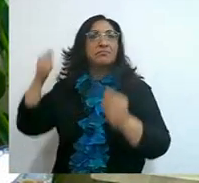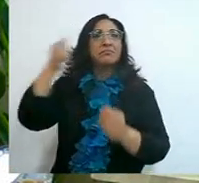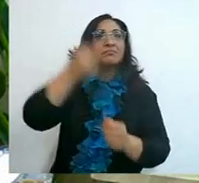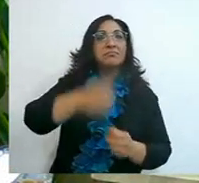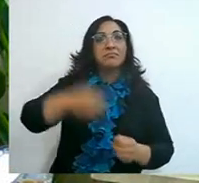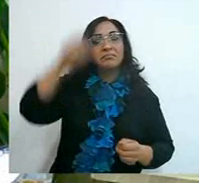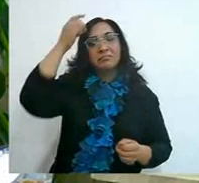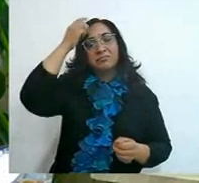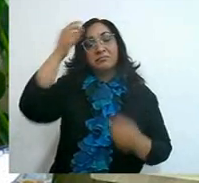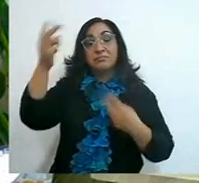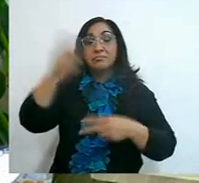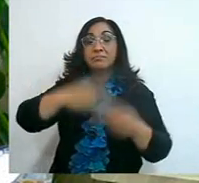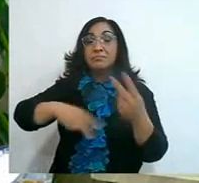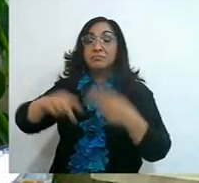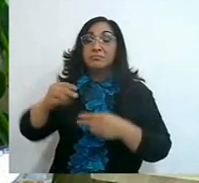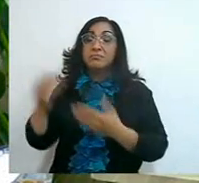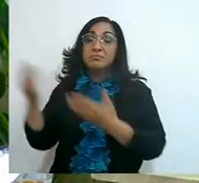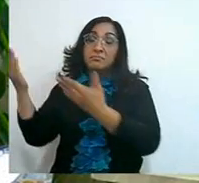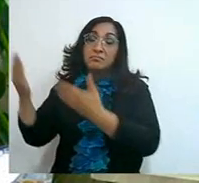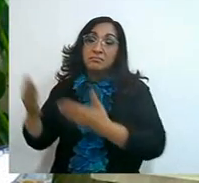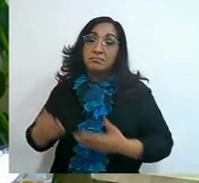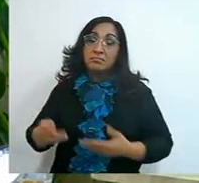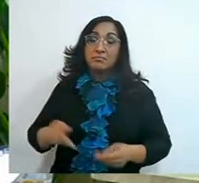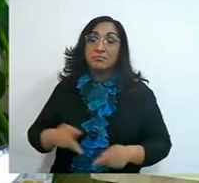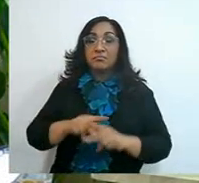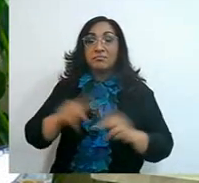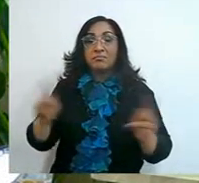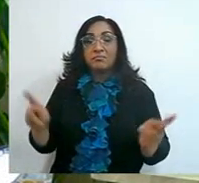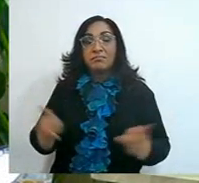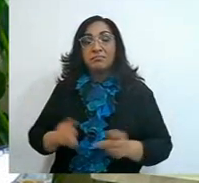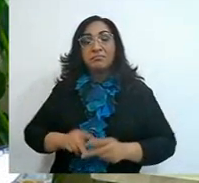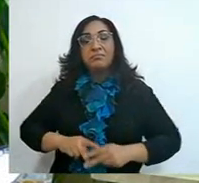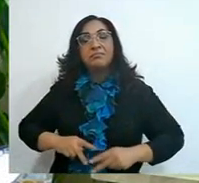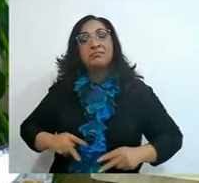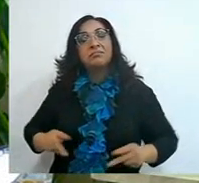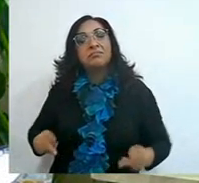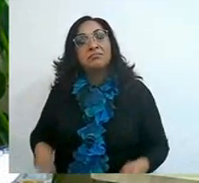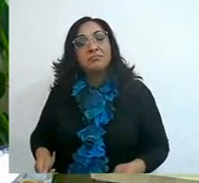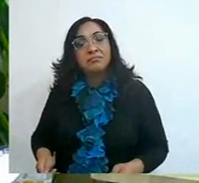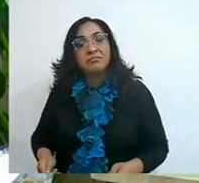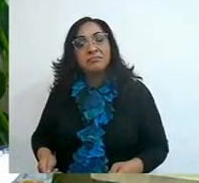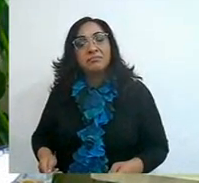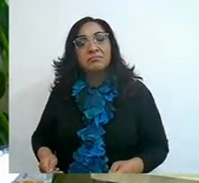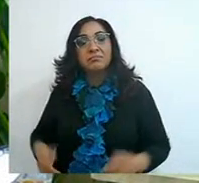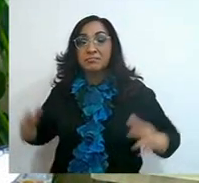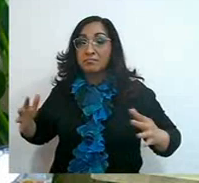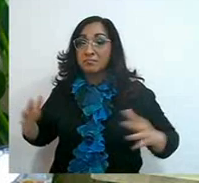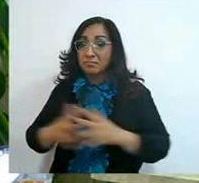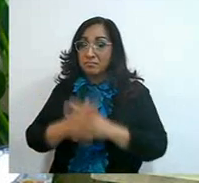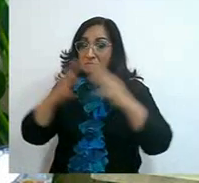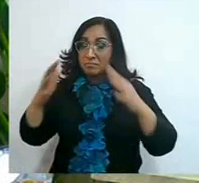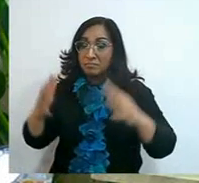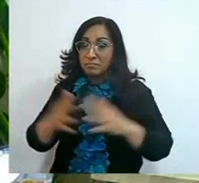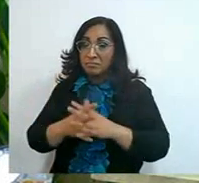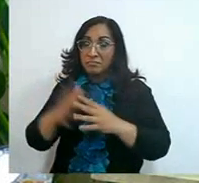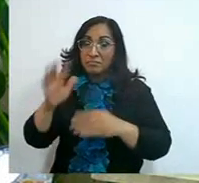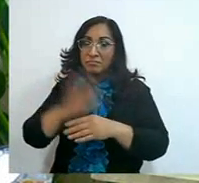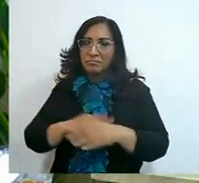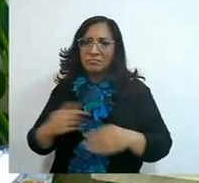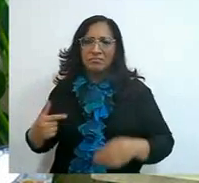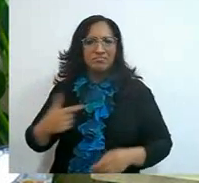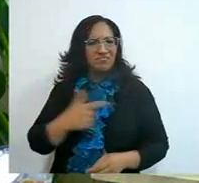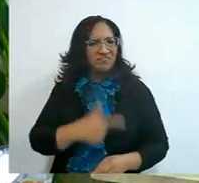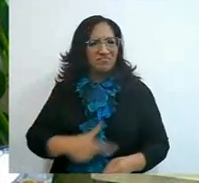No vine a traer paz, sino espada. Porque no nos